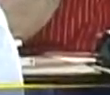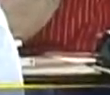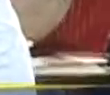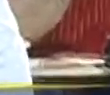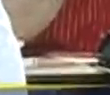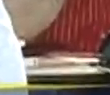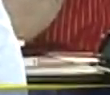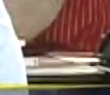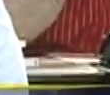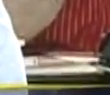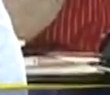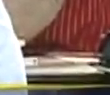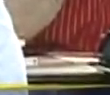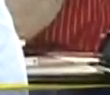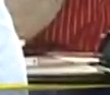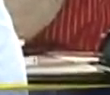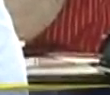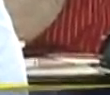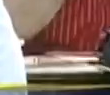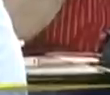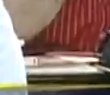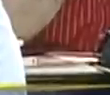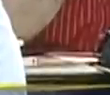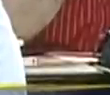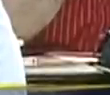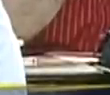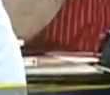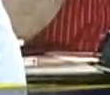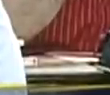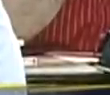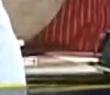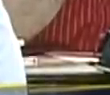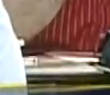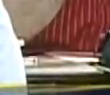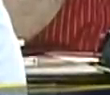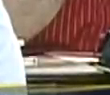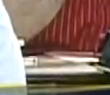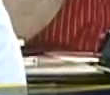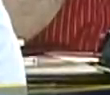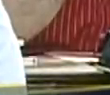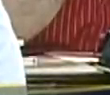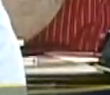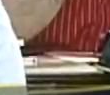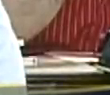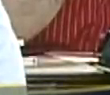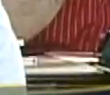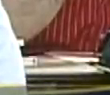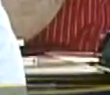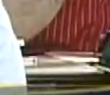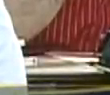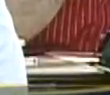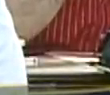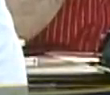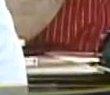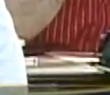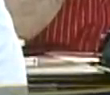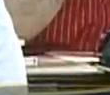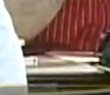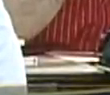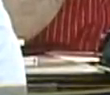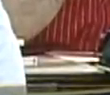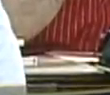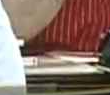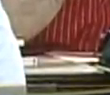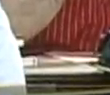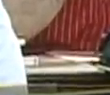Anzoátegui. Un parte automotor de casi 700 vehículos, todos inoperativos, absolutamente todos. No hay un